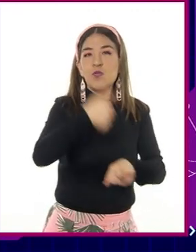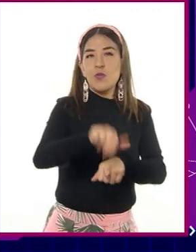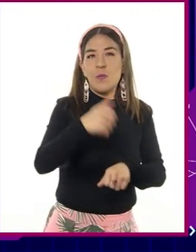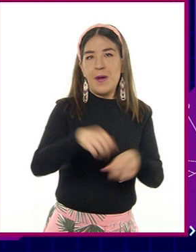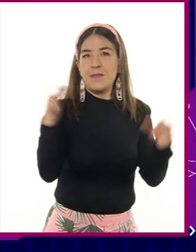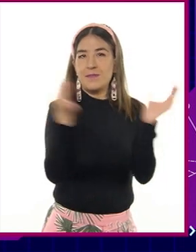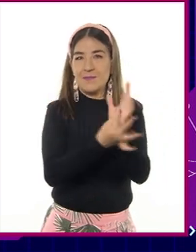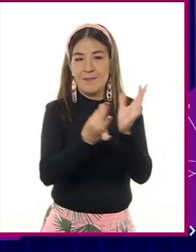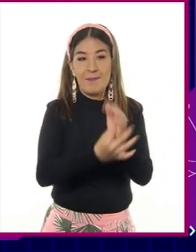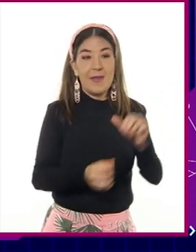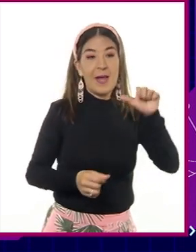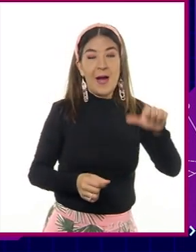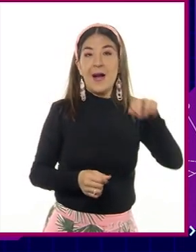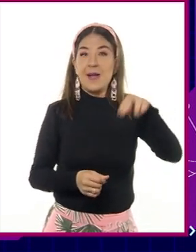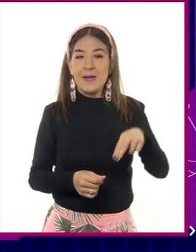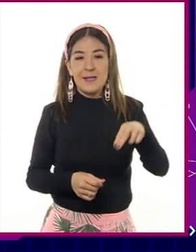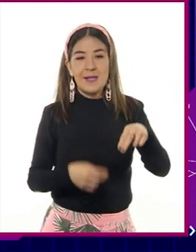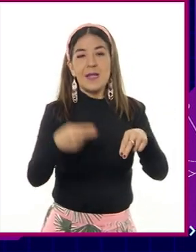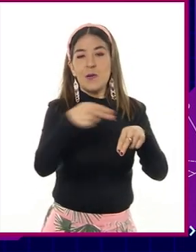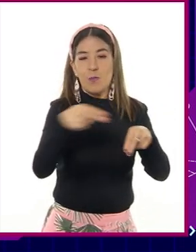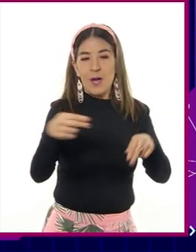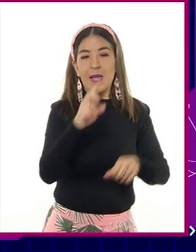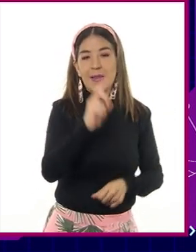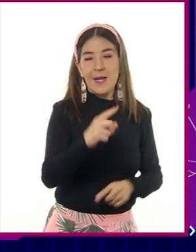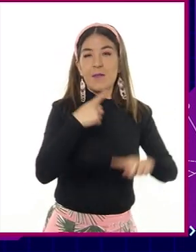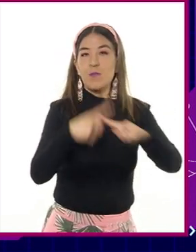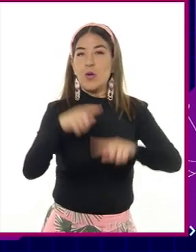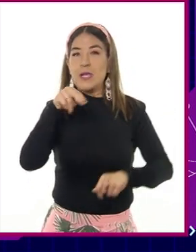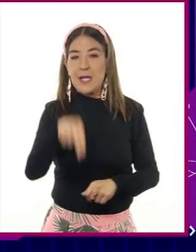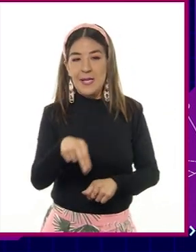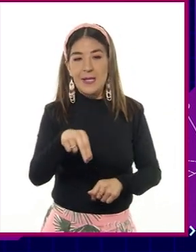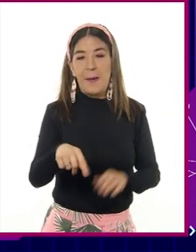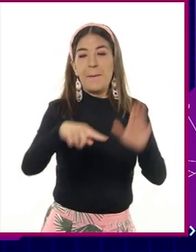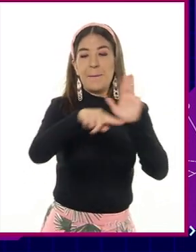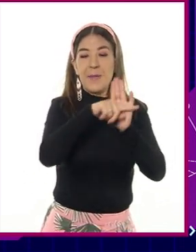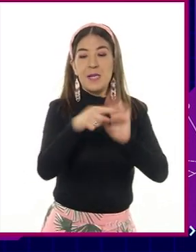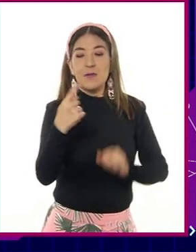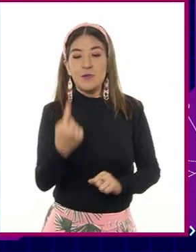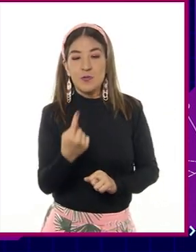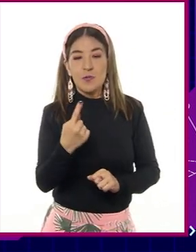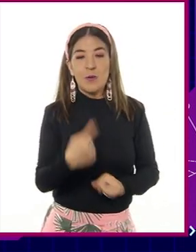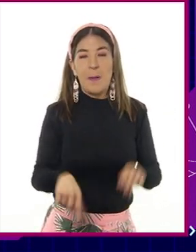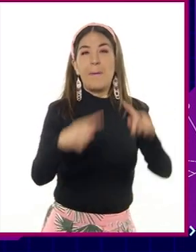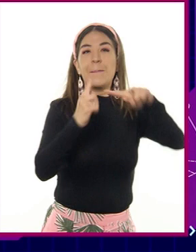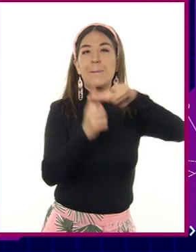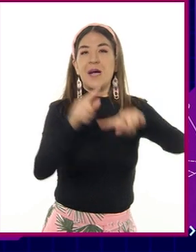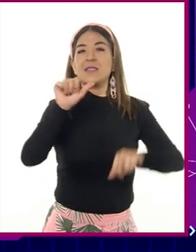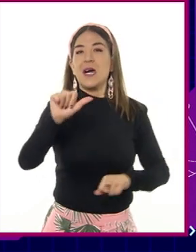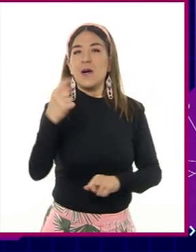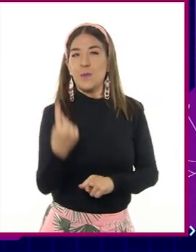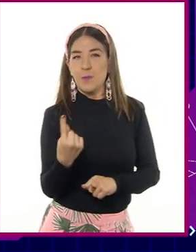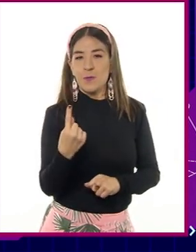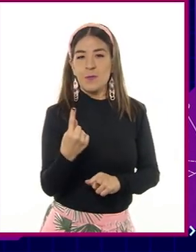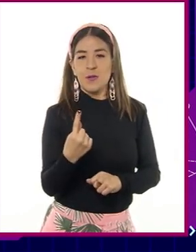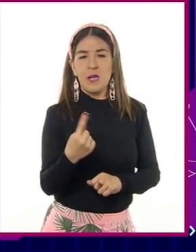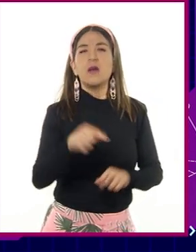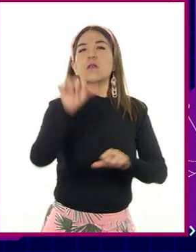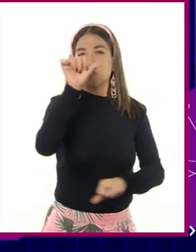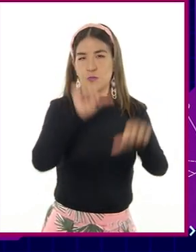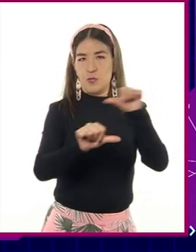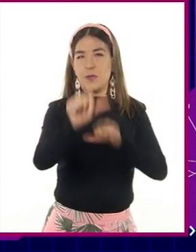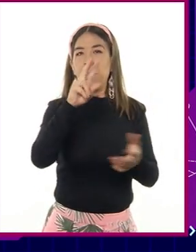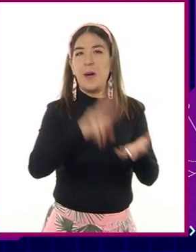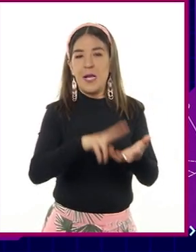varillas. AN igual a D por N menos 1 más A1.